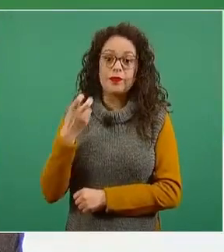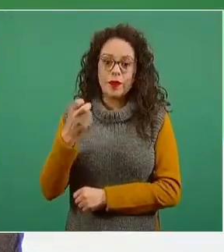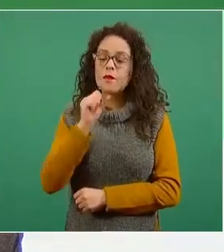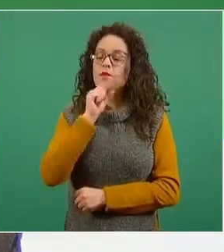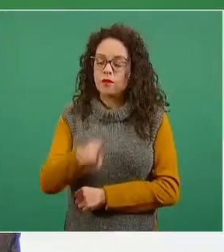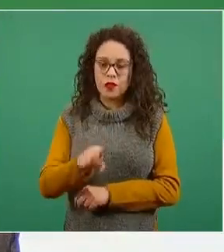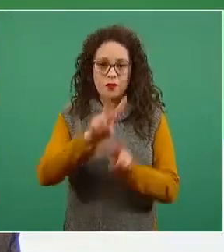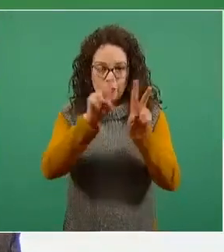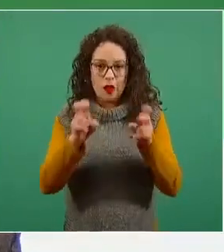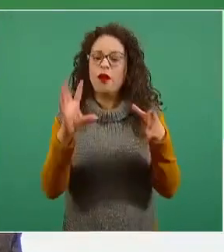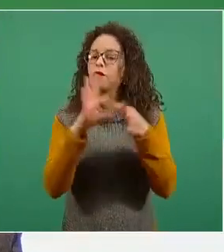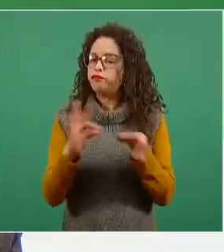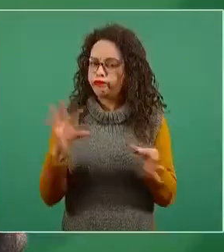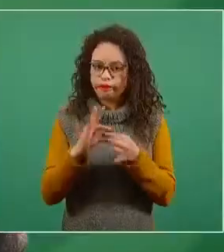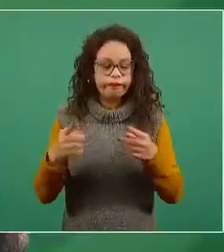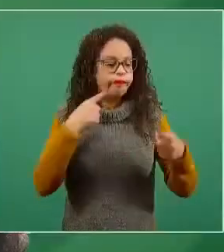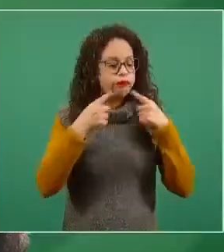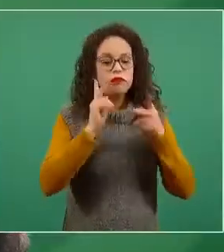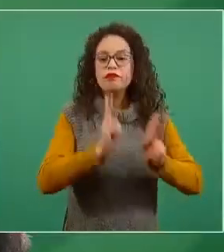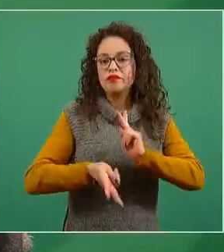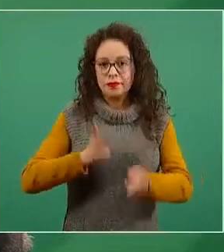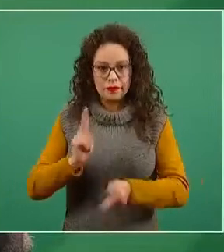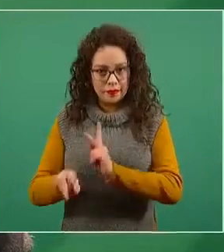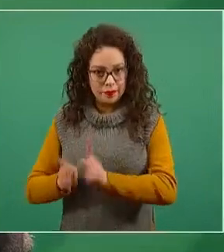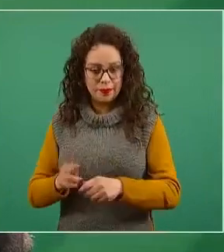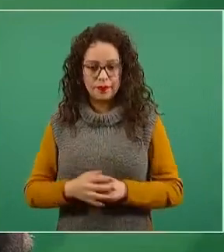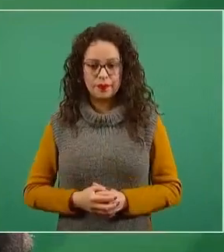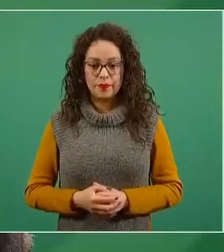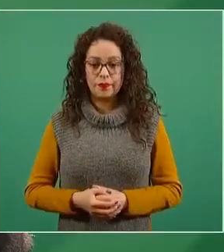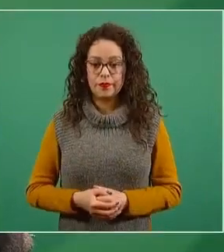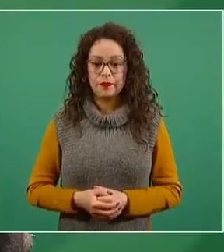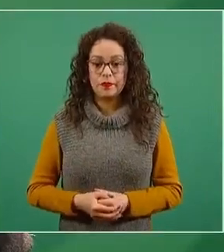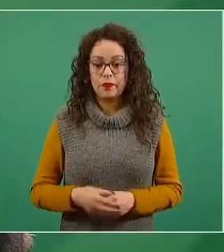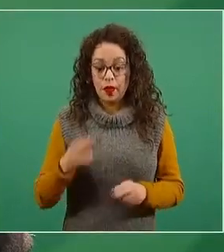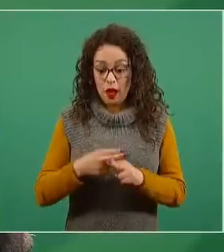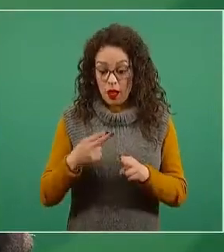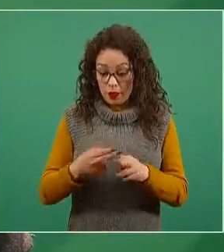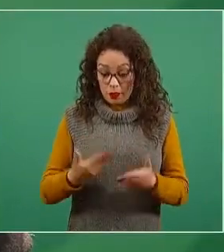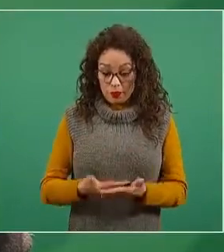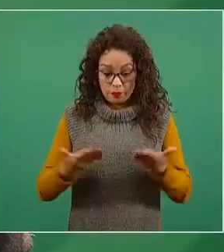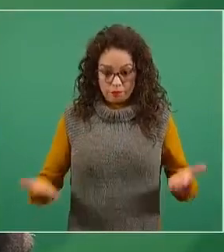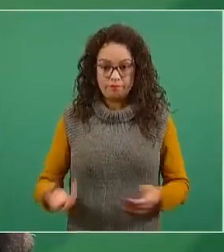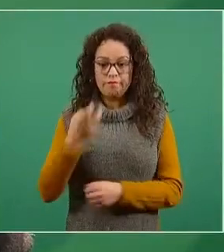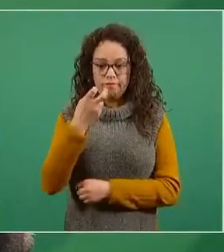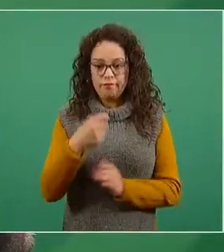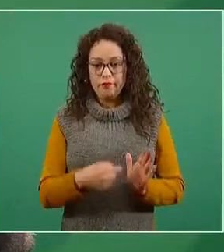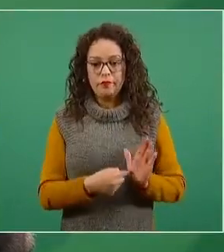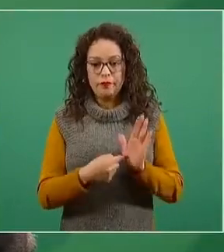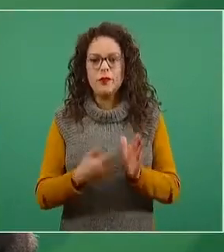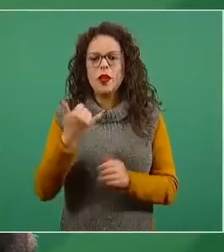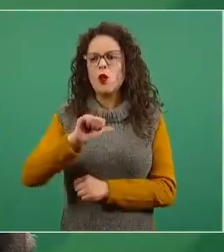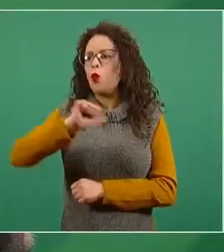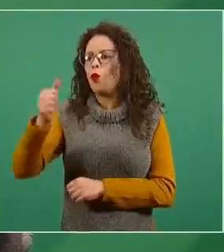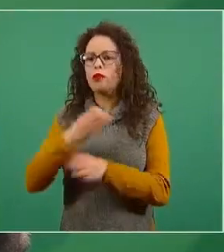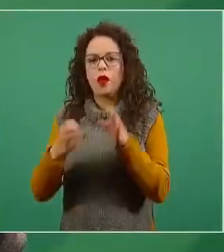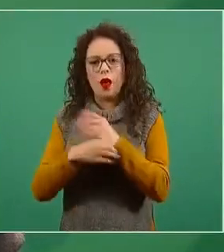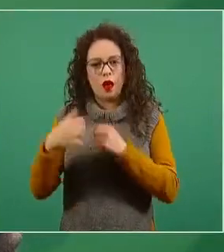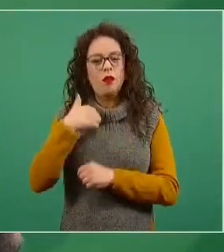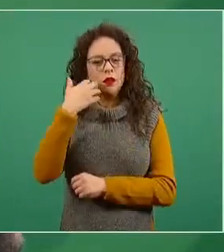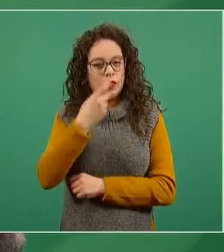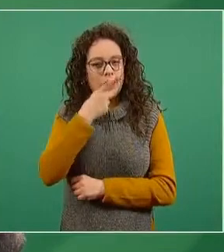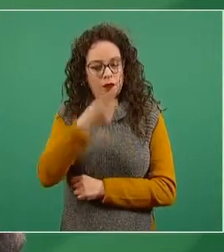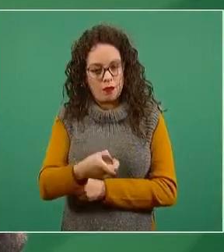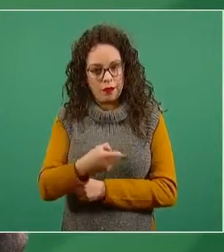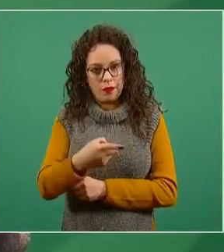asunto. Y esto es hasta el momento lo que tenemos. Otra que no quiero dejar pasar